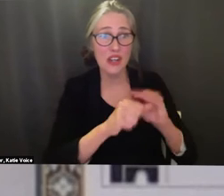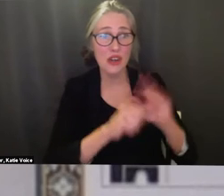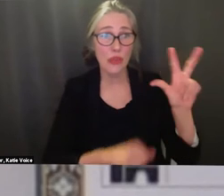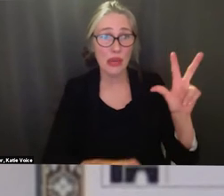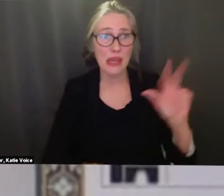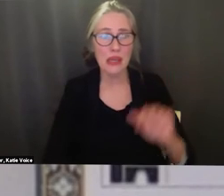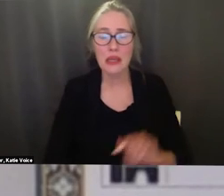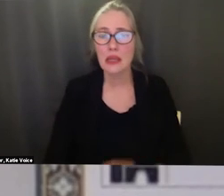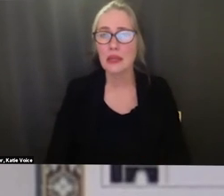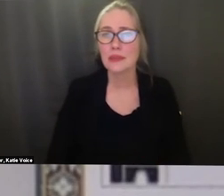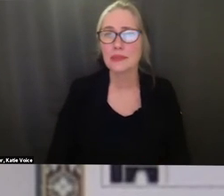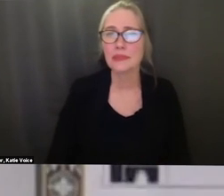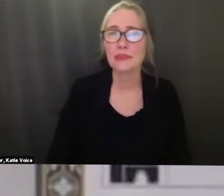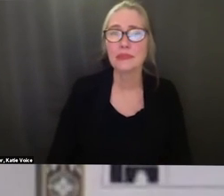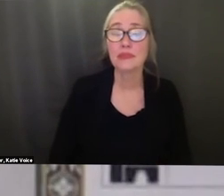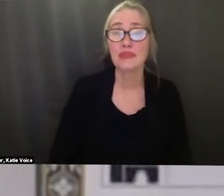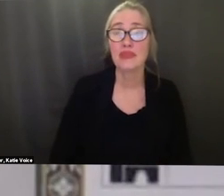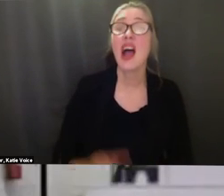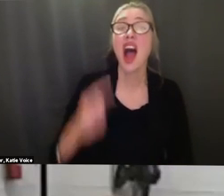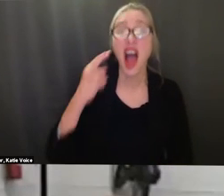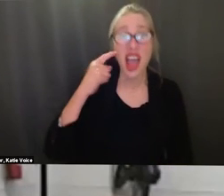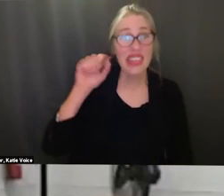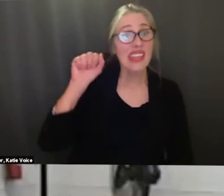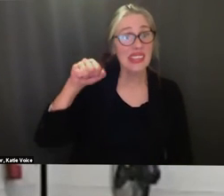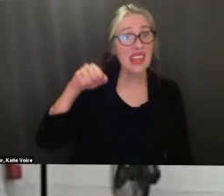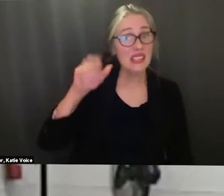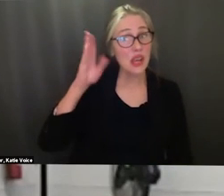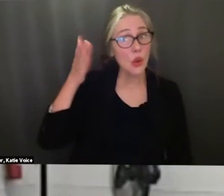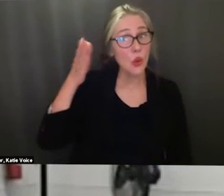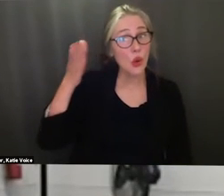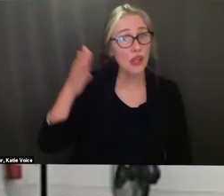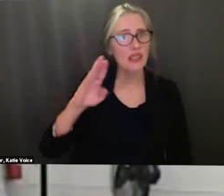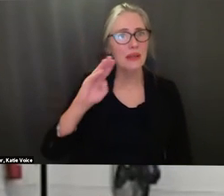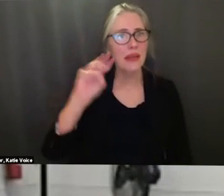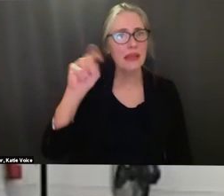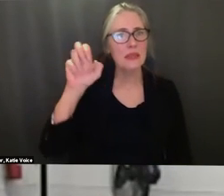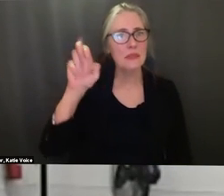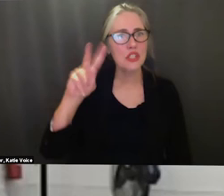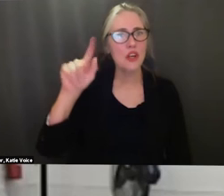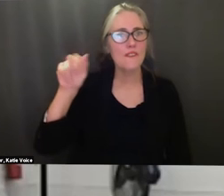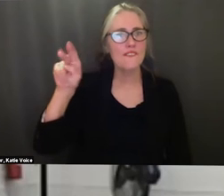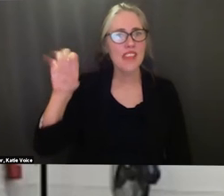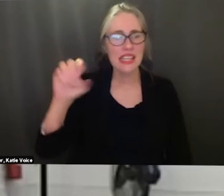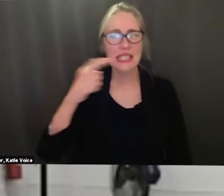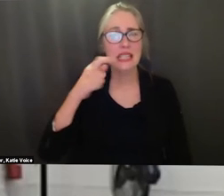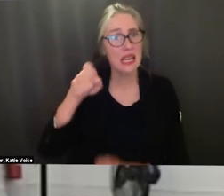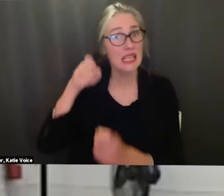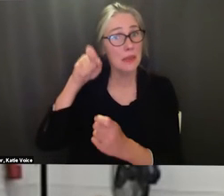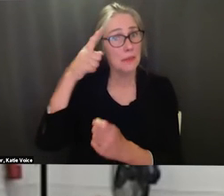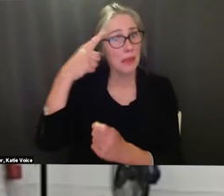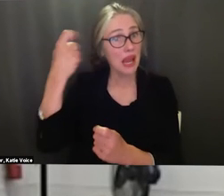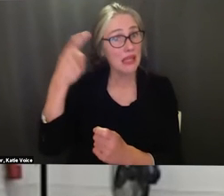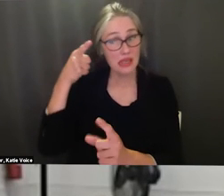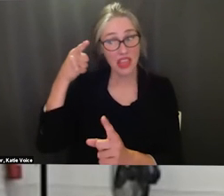Me parece que sí, porque ahí es donde nos enfocamos específicamente en eso.